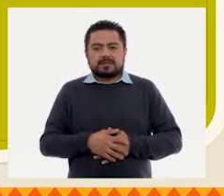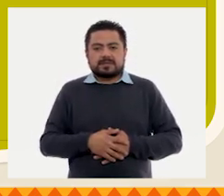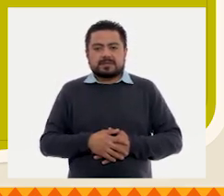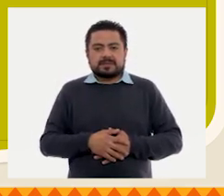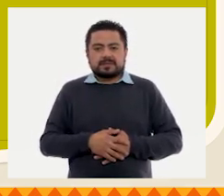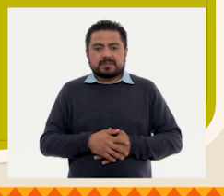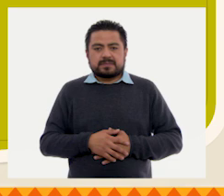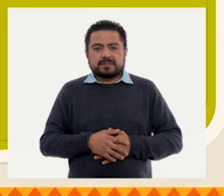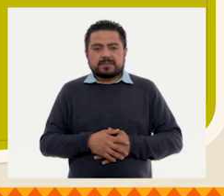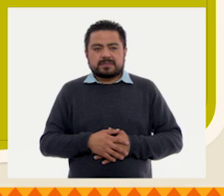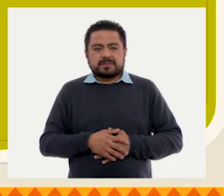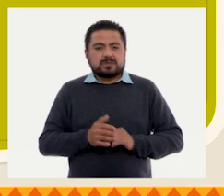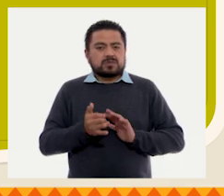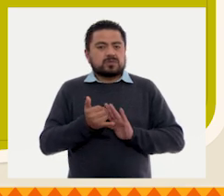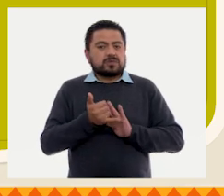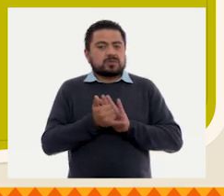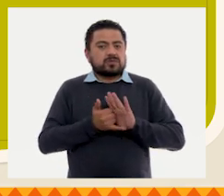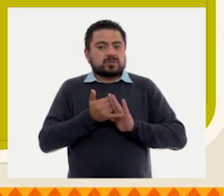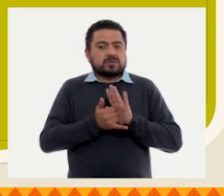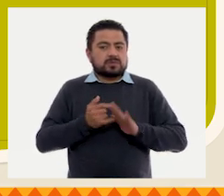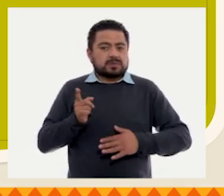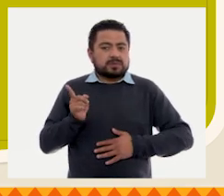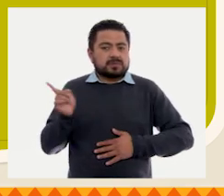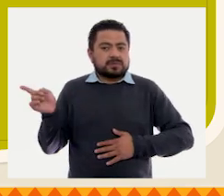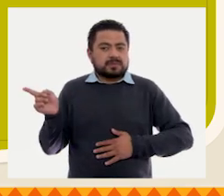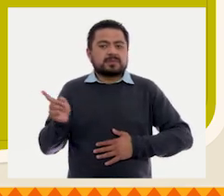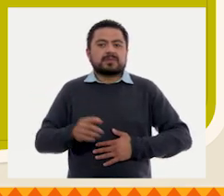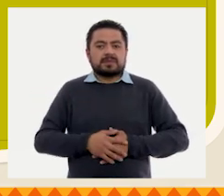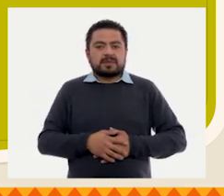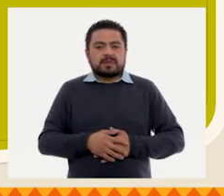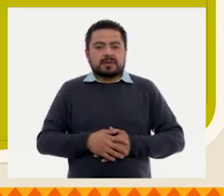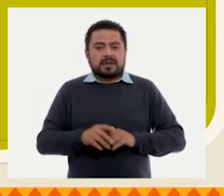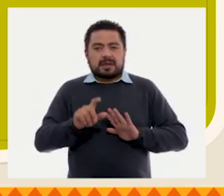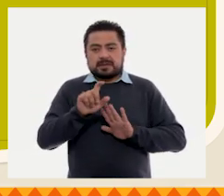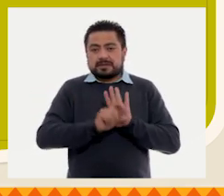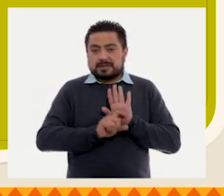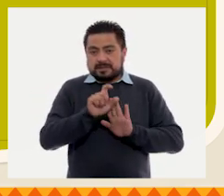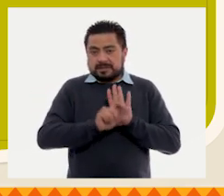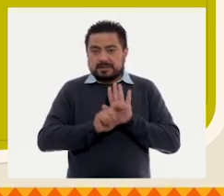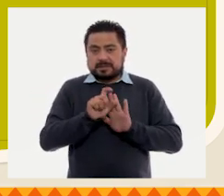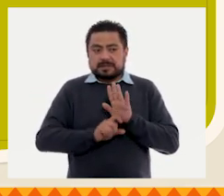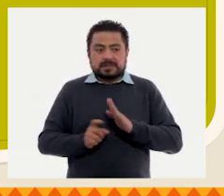@CEP_MX. YouTube Canal CEP. Instagram